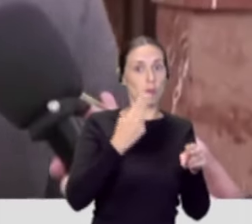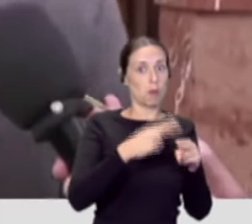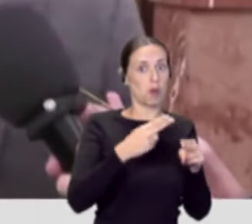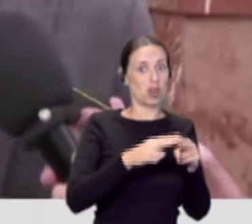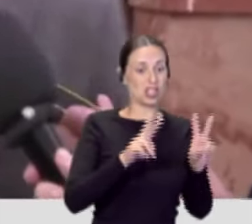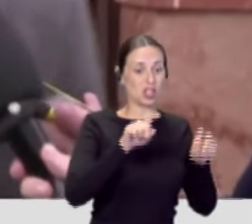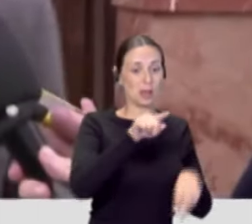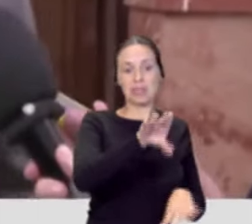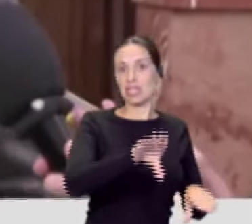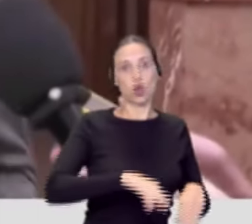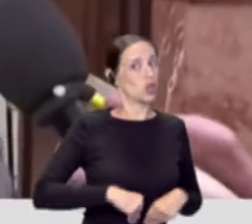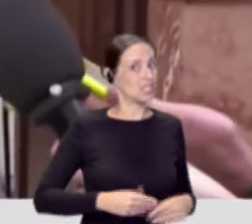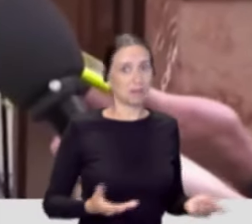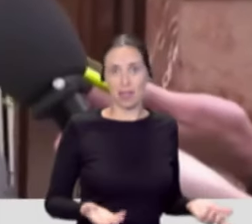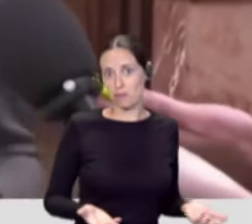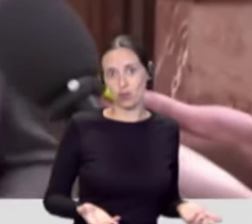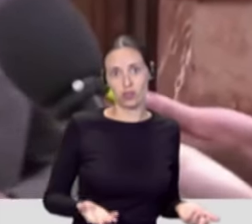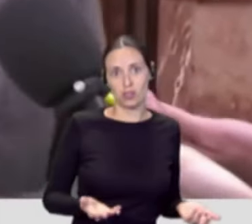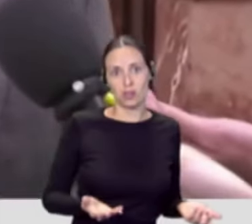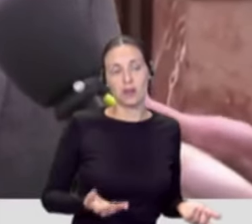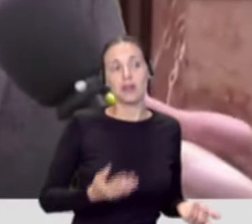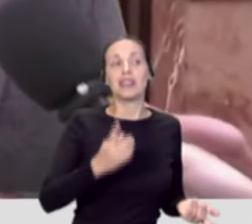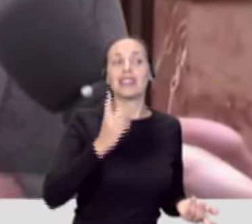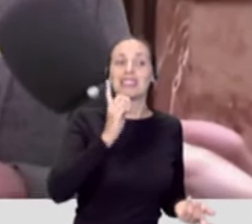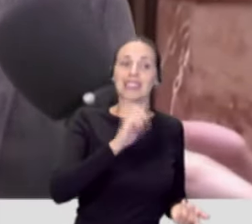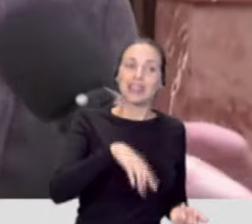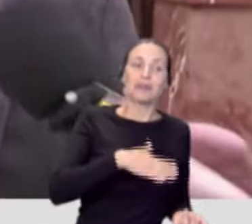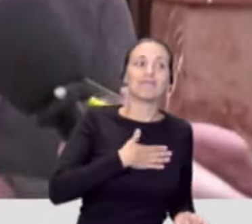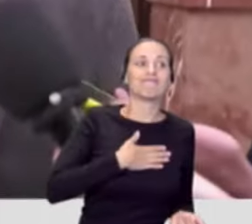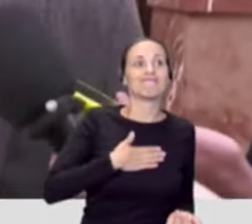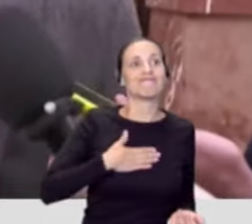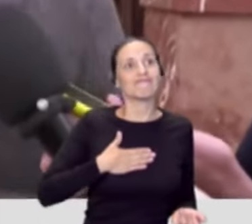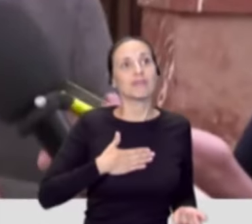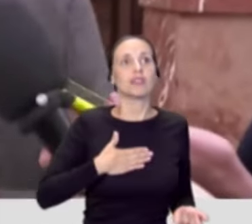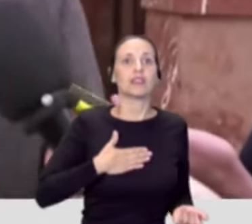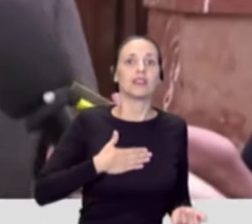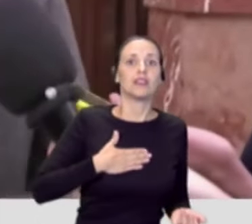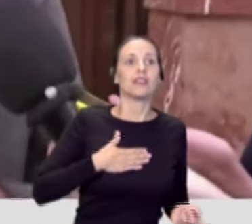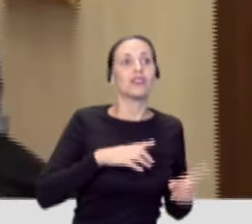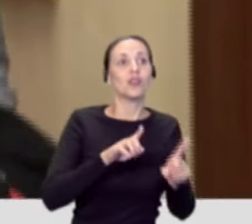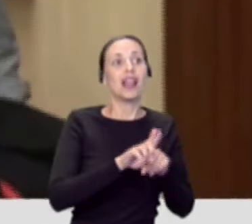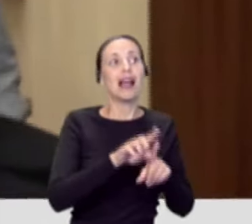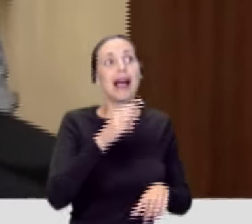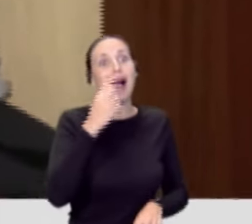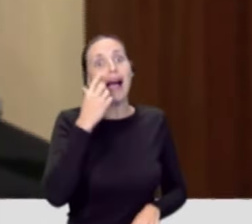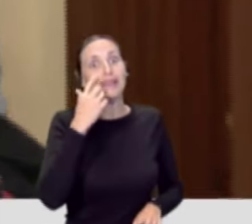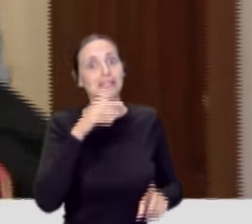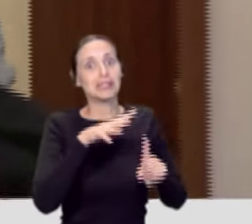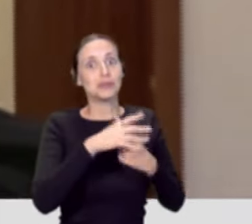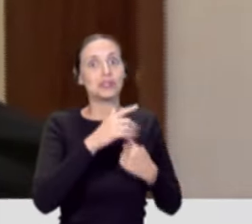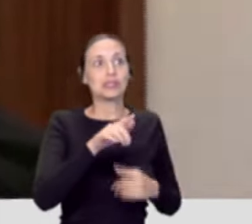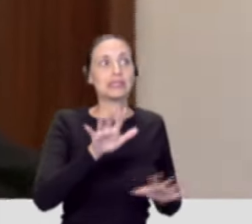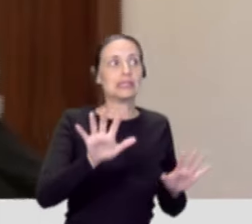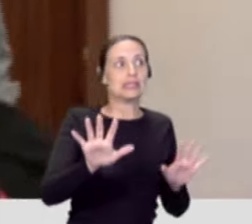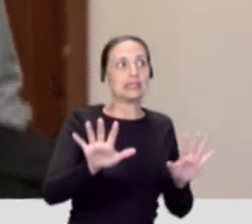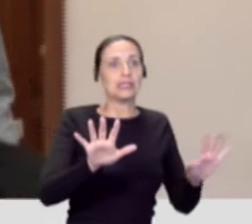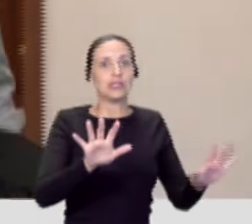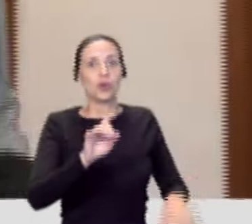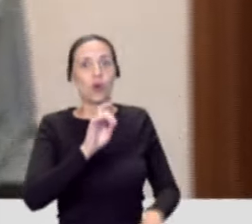cosas. Pero también yo creo que intentarán jugar desde un punto de vista de a ver cómo lidiamos en este caso, porque